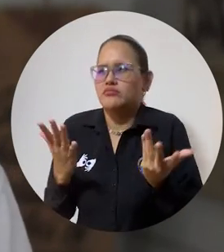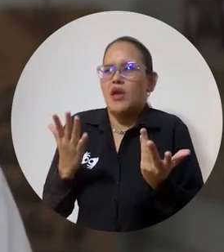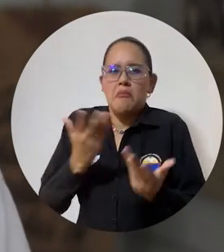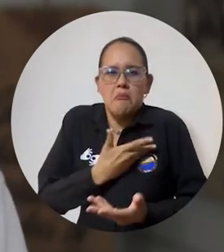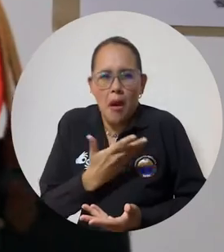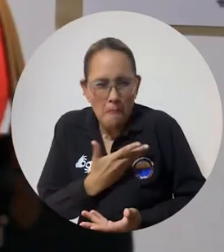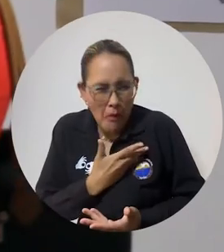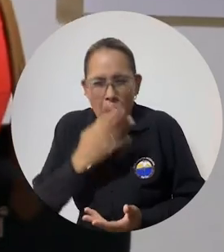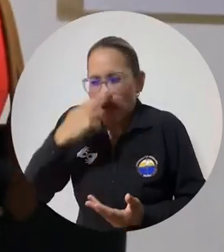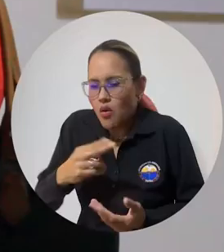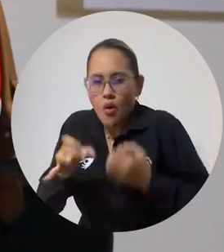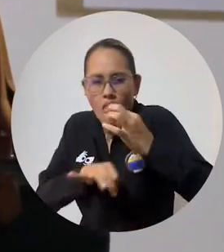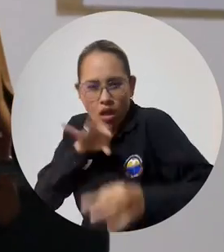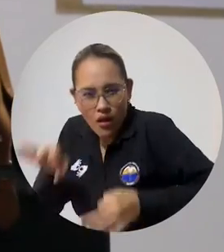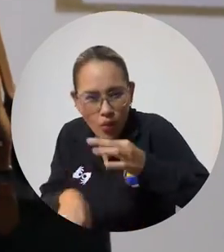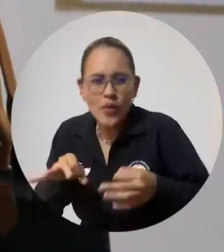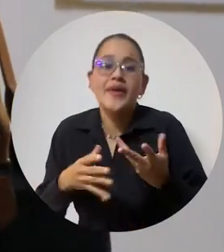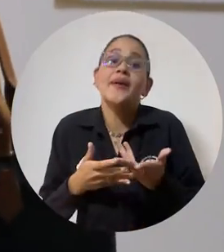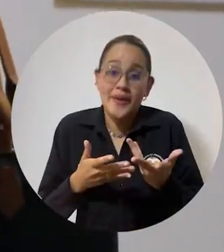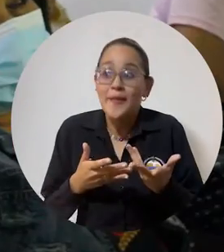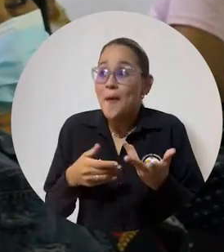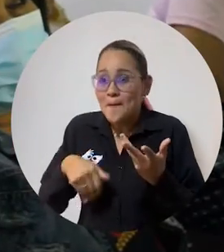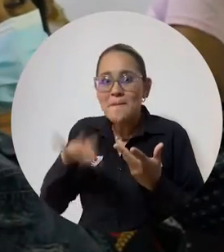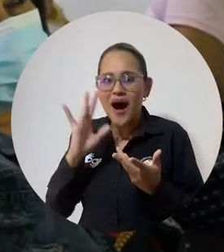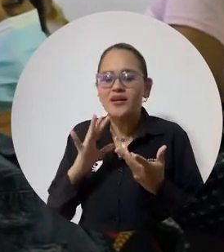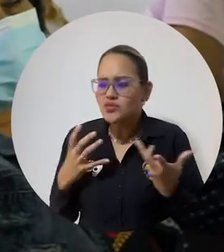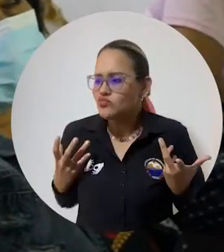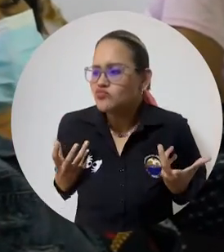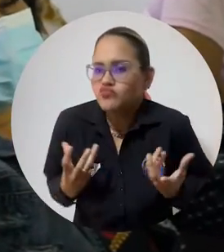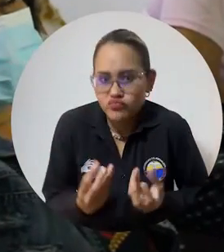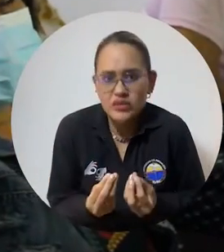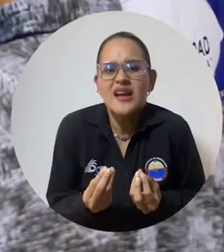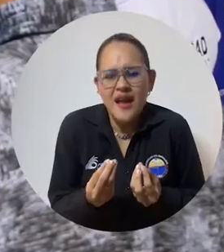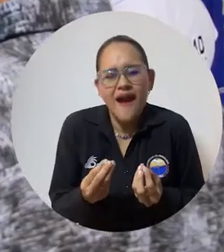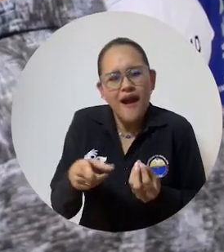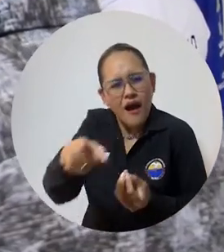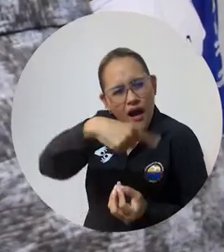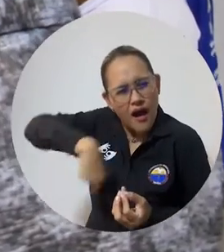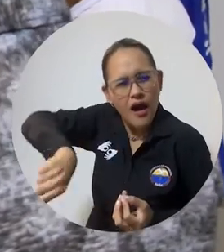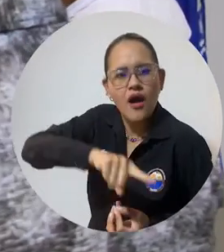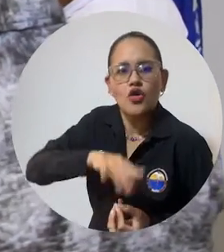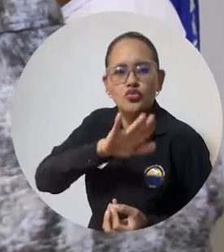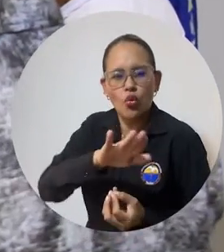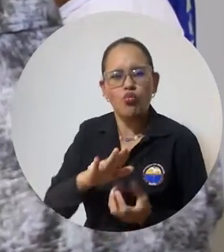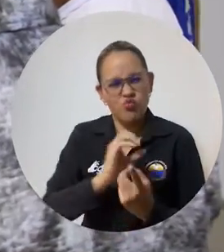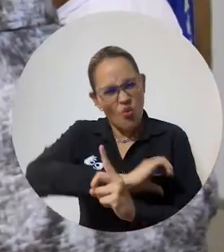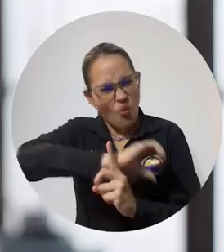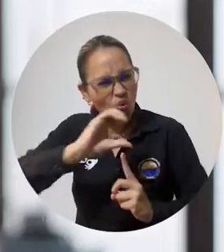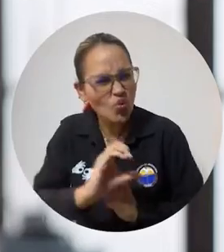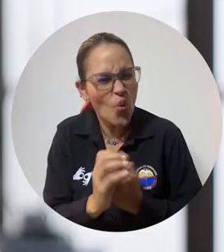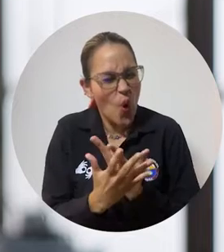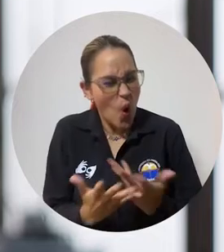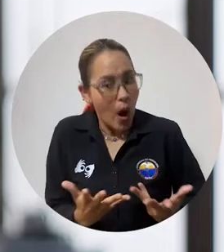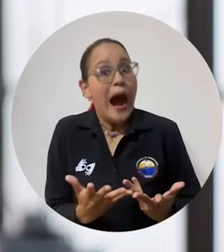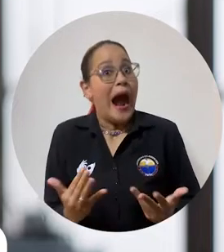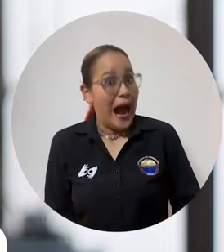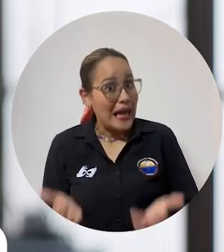a las mamitas cuidadoras, que se van a ver involucradas en todo el tema cultural. Es importante porque